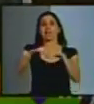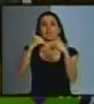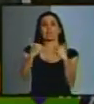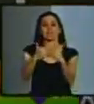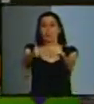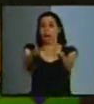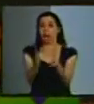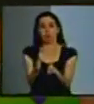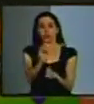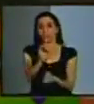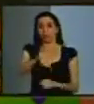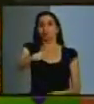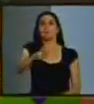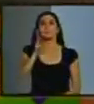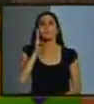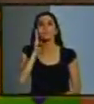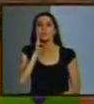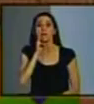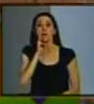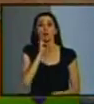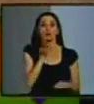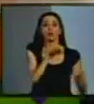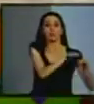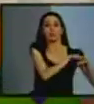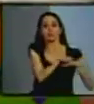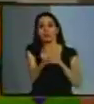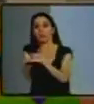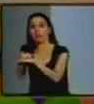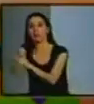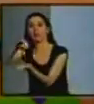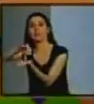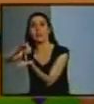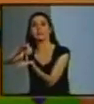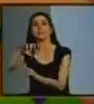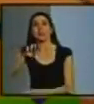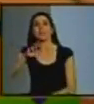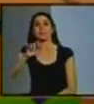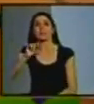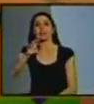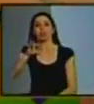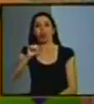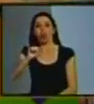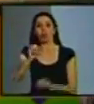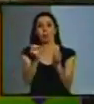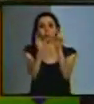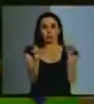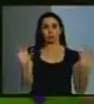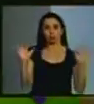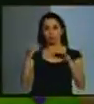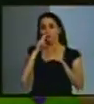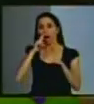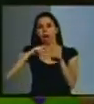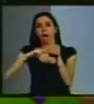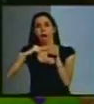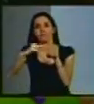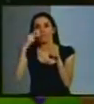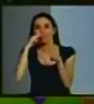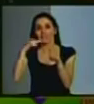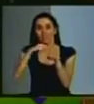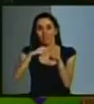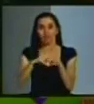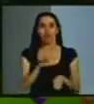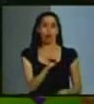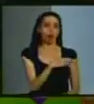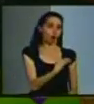City. Solo el miércoles será trasladado hasta Pretoria, la capital, para que pueda ser visitado por la multitud. Soledad, contarte que